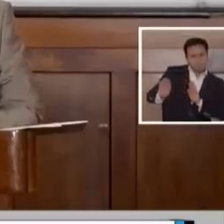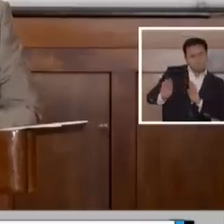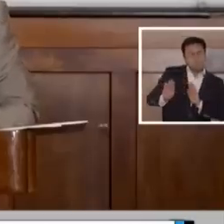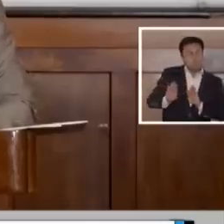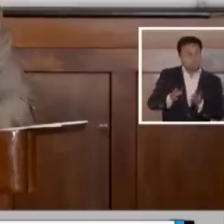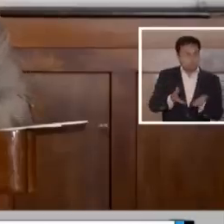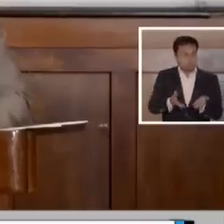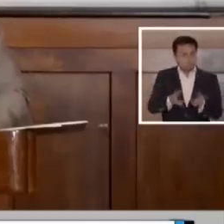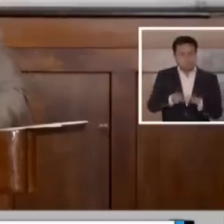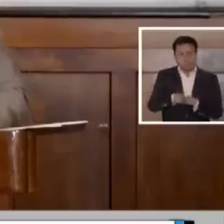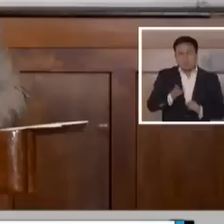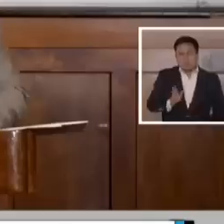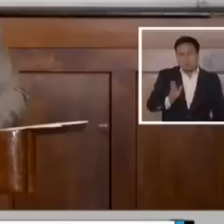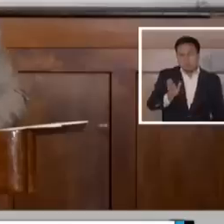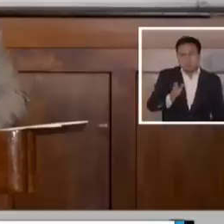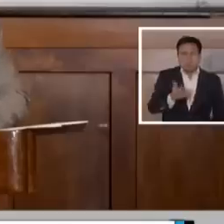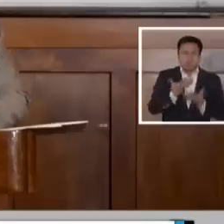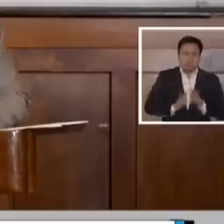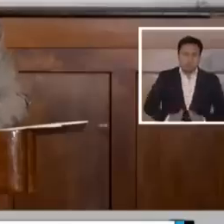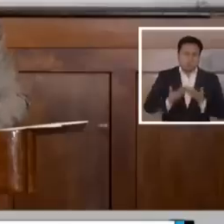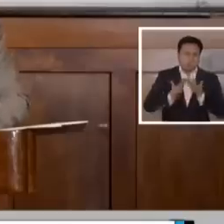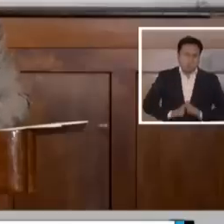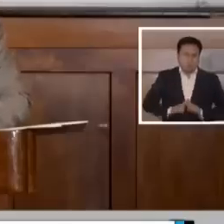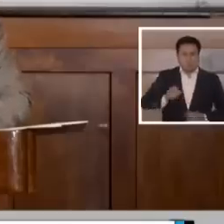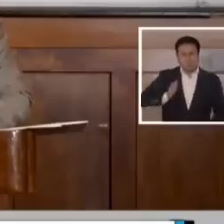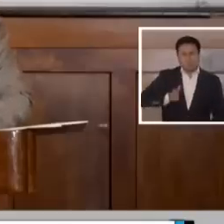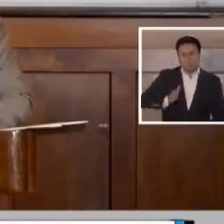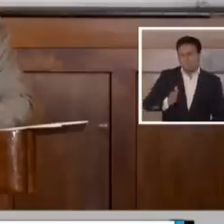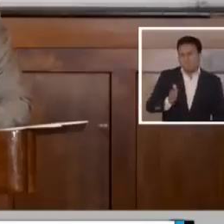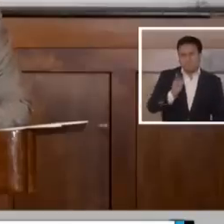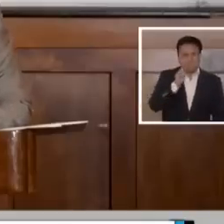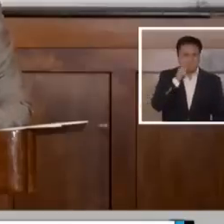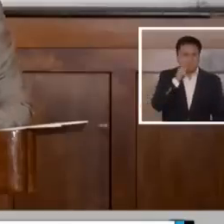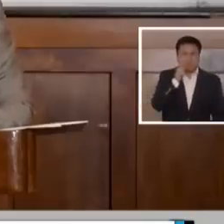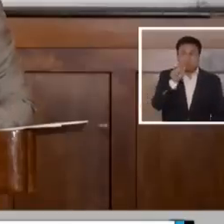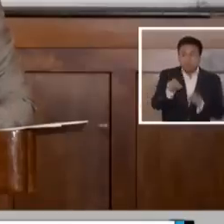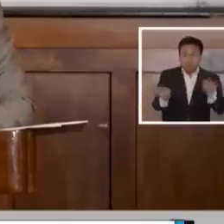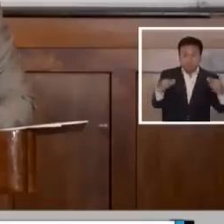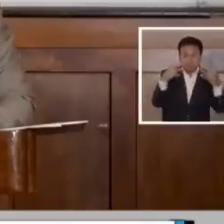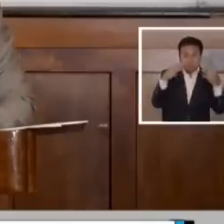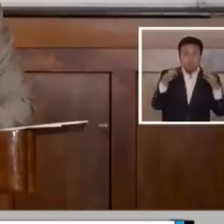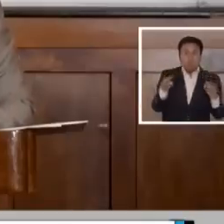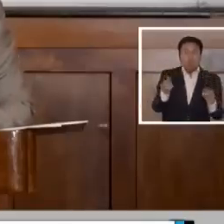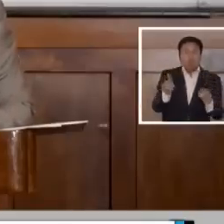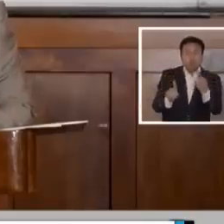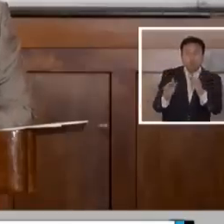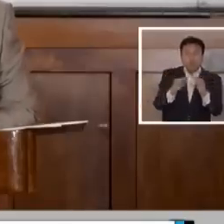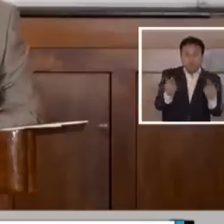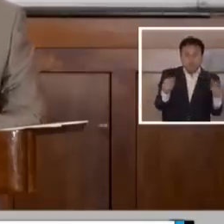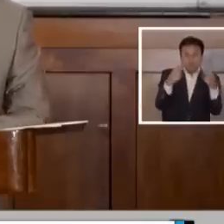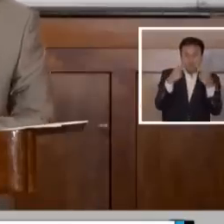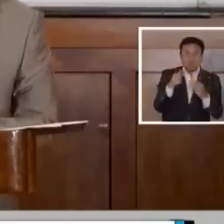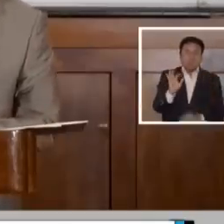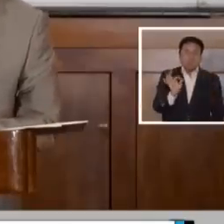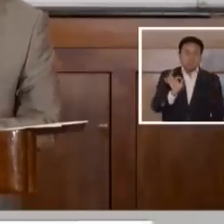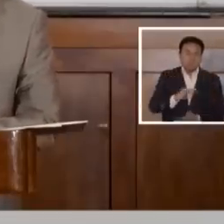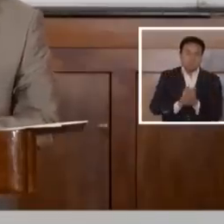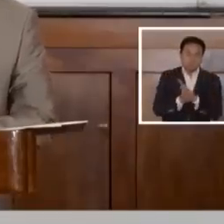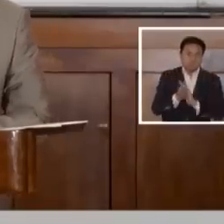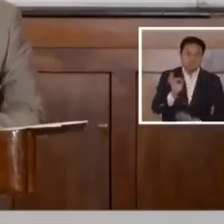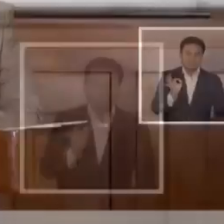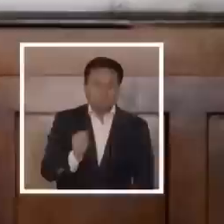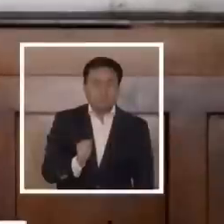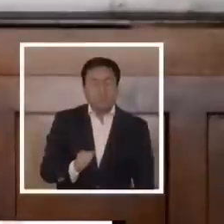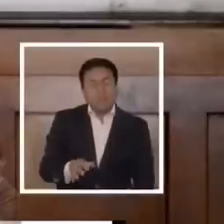el Senado. Uno puede entender más o menos eso de esas declaraciones, ¿no? Sí, lo primero que hay que decir es que lo que nosotros entendemos es que